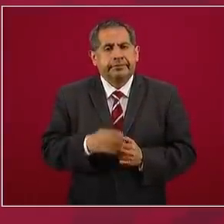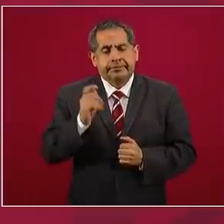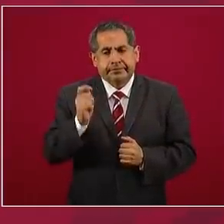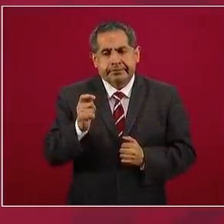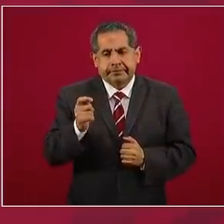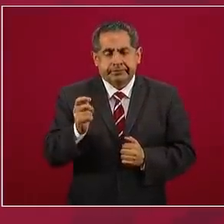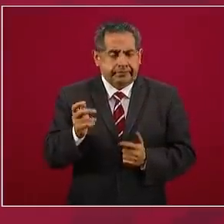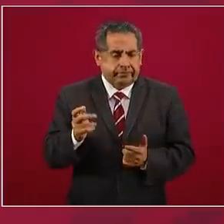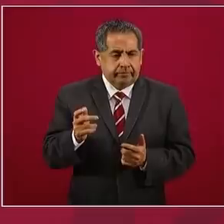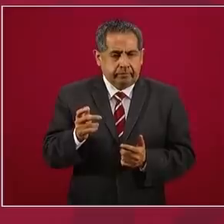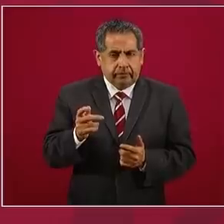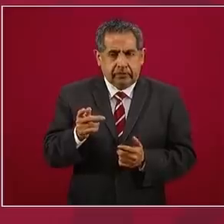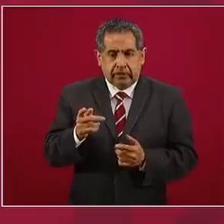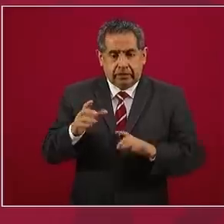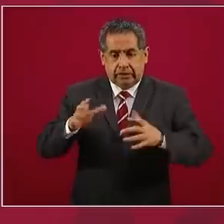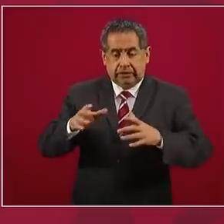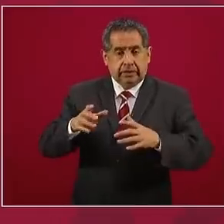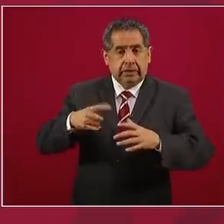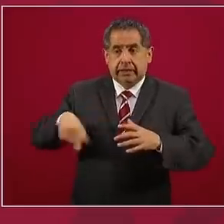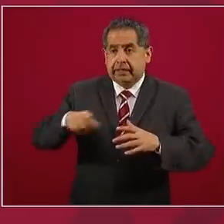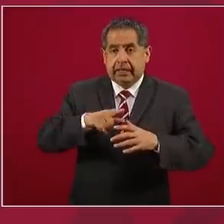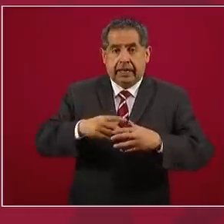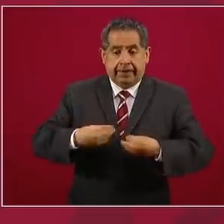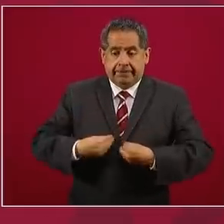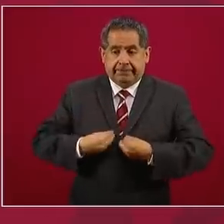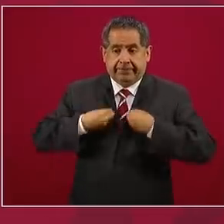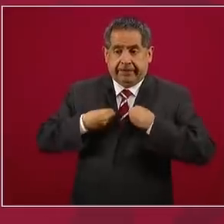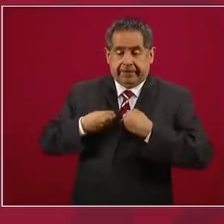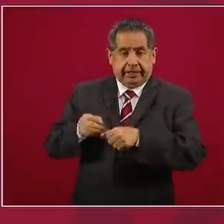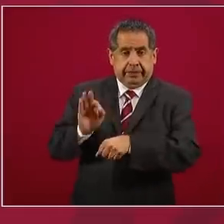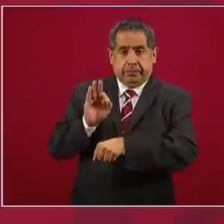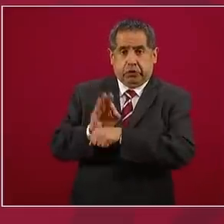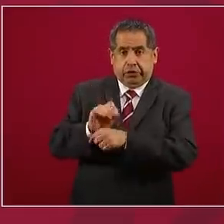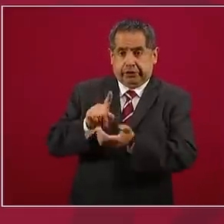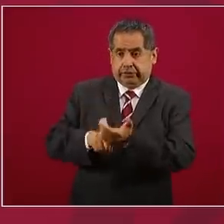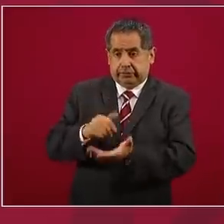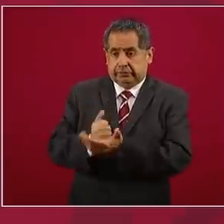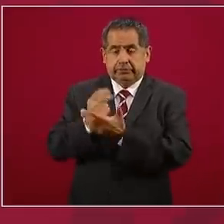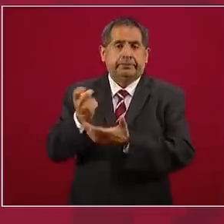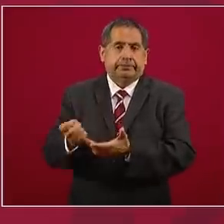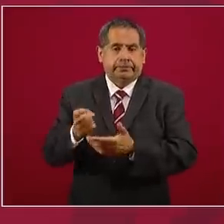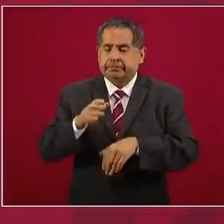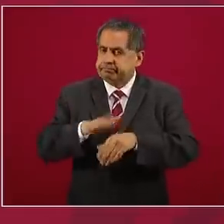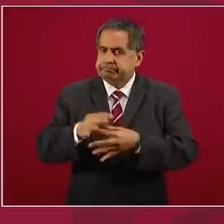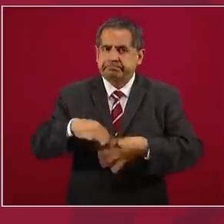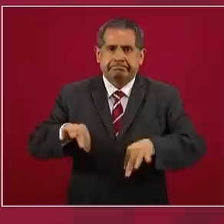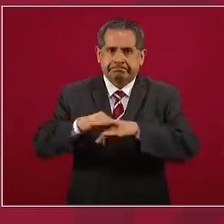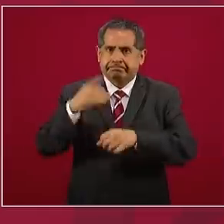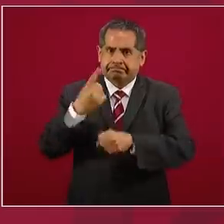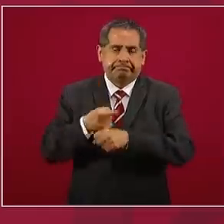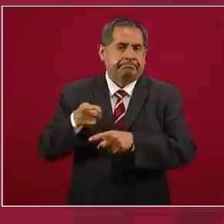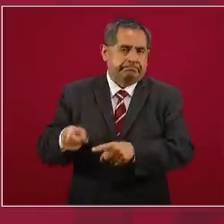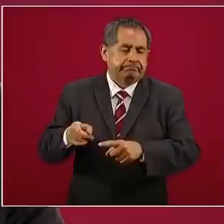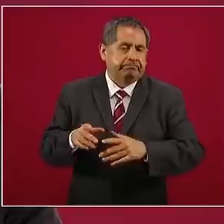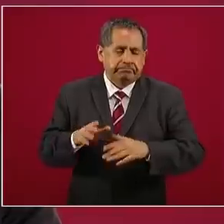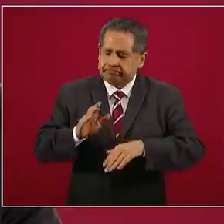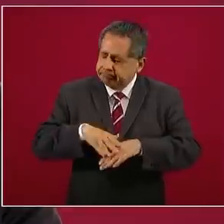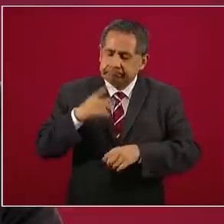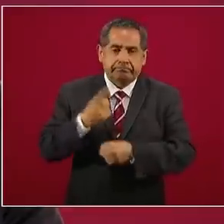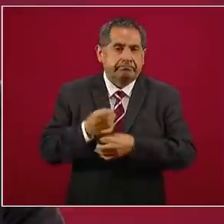la protección a la vida de las personas, eso es lo más importante de